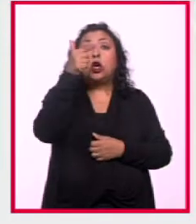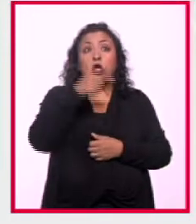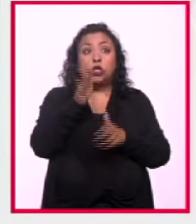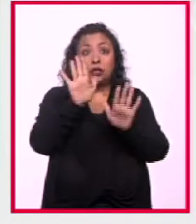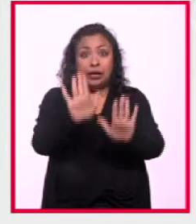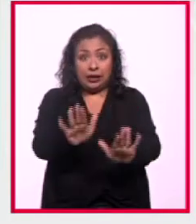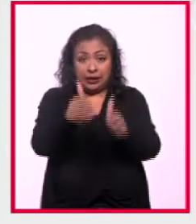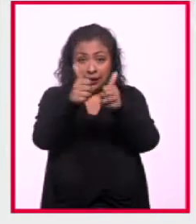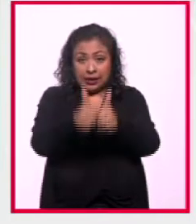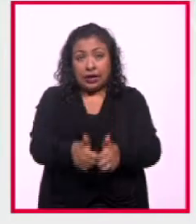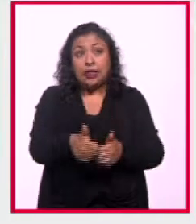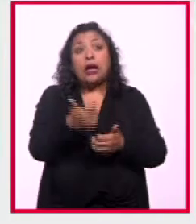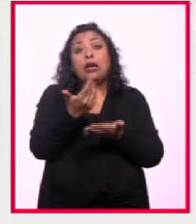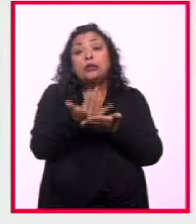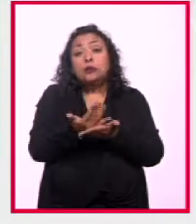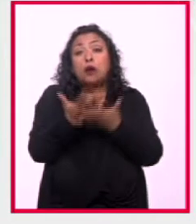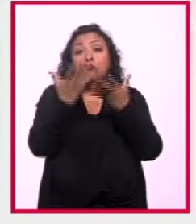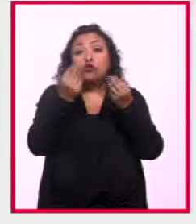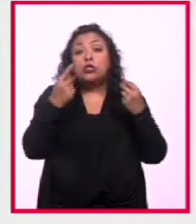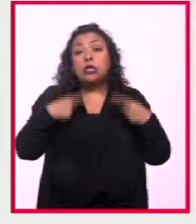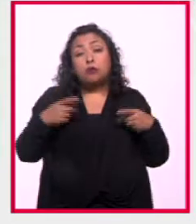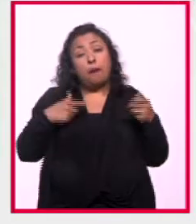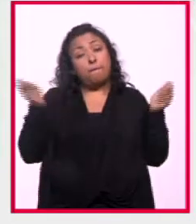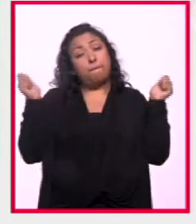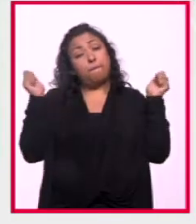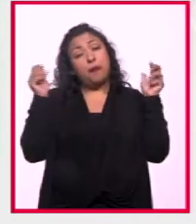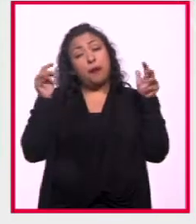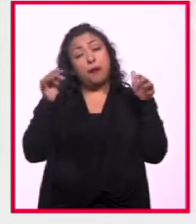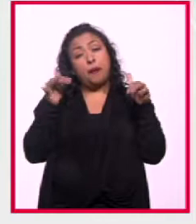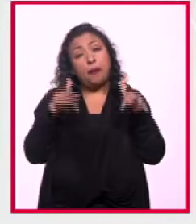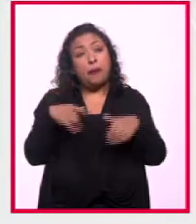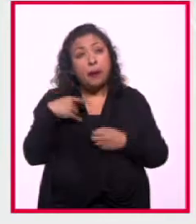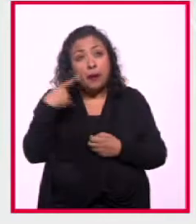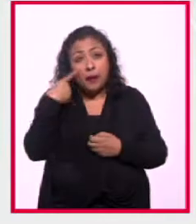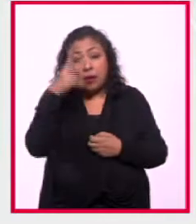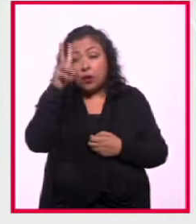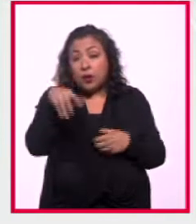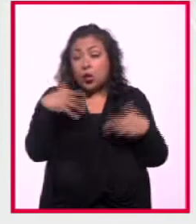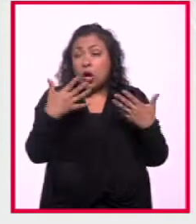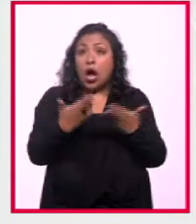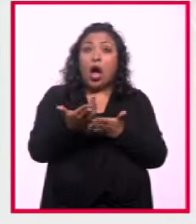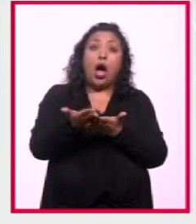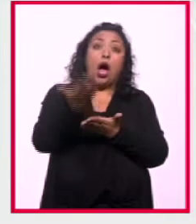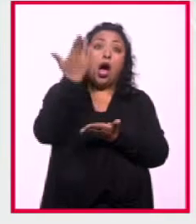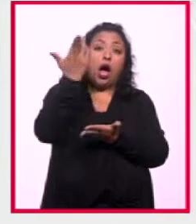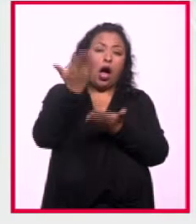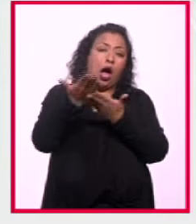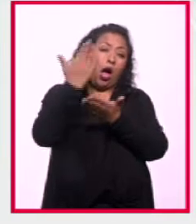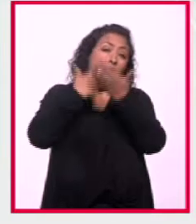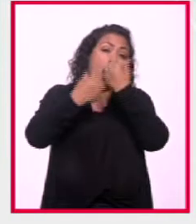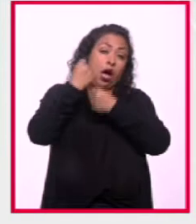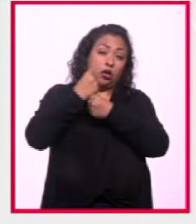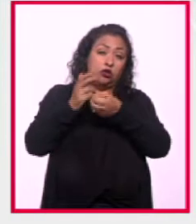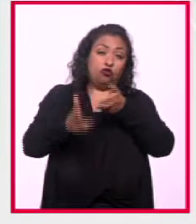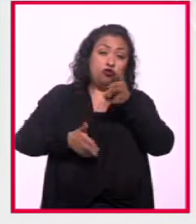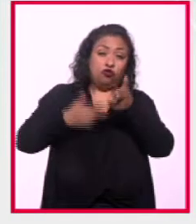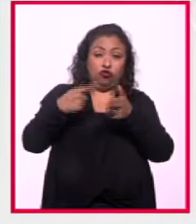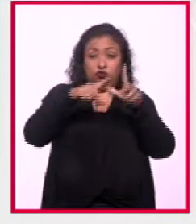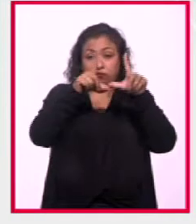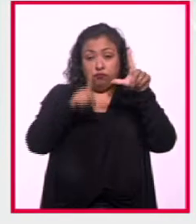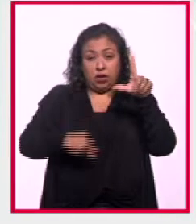este lugar esperando que cientos de personas puedan reencontrarse con el glorioso pasado ferrocarrilero de nuestro país